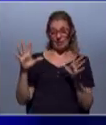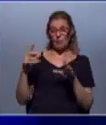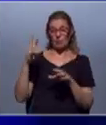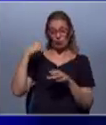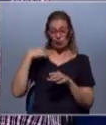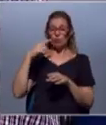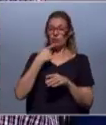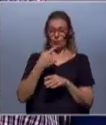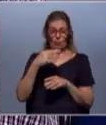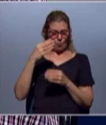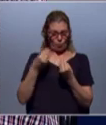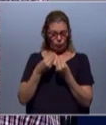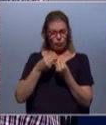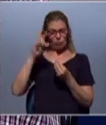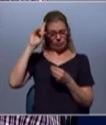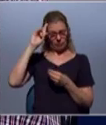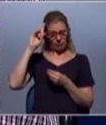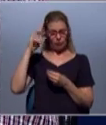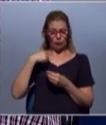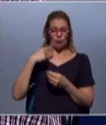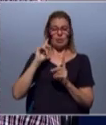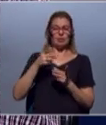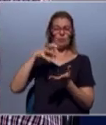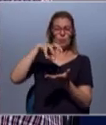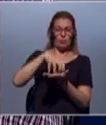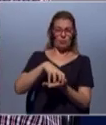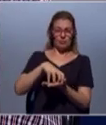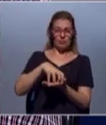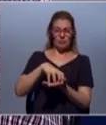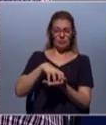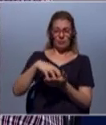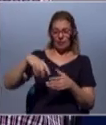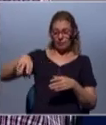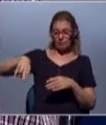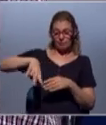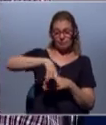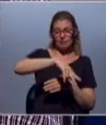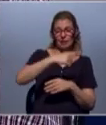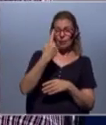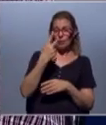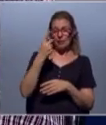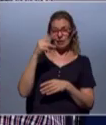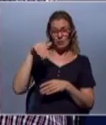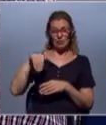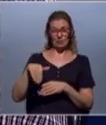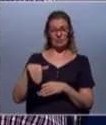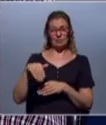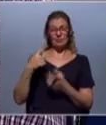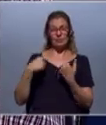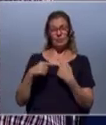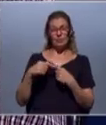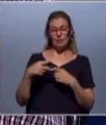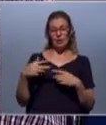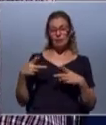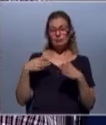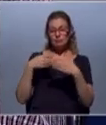había en este hicieron pasajes peatonales o van a ser cada un kilómetro entonces este para